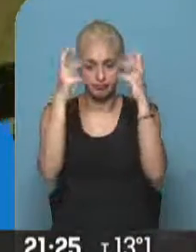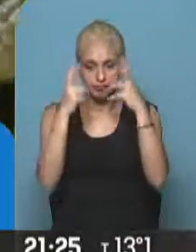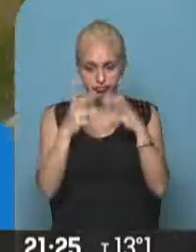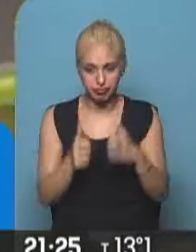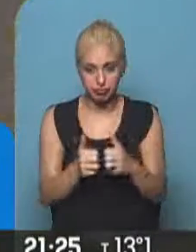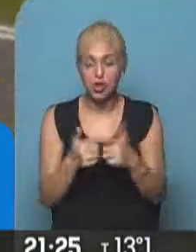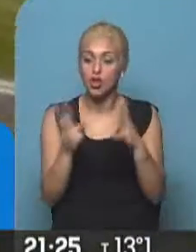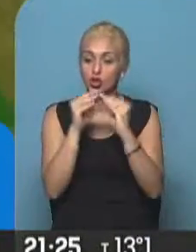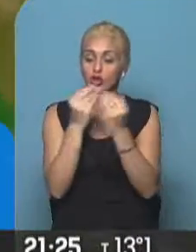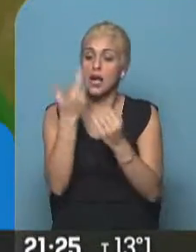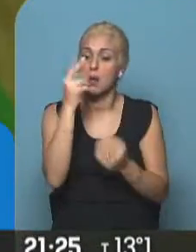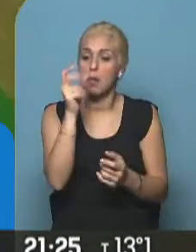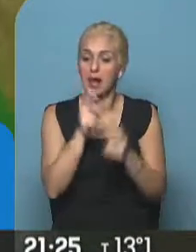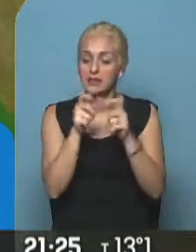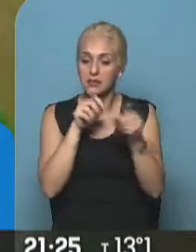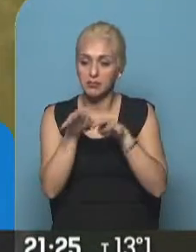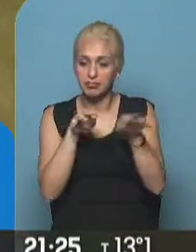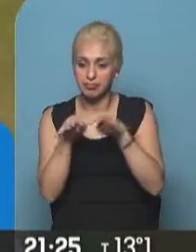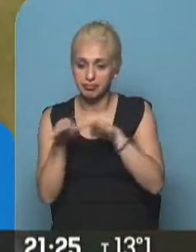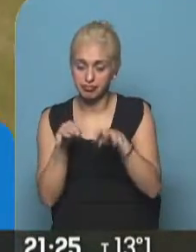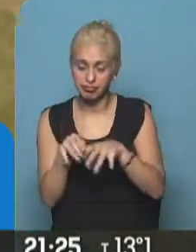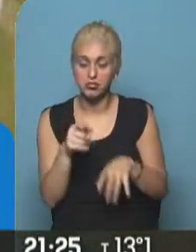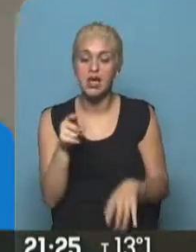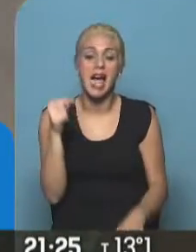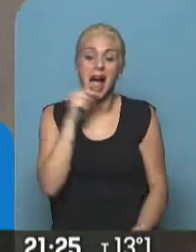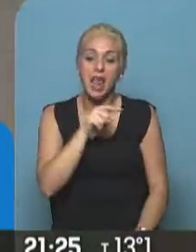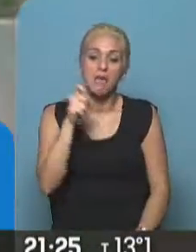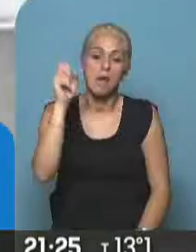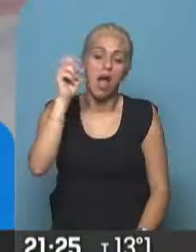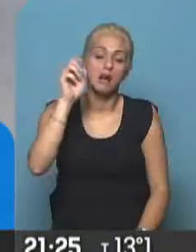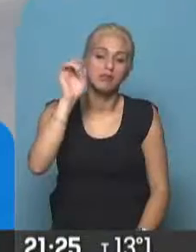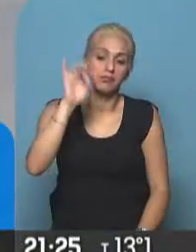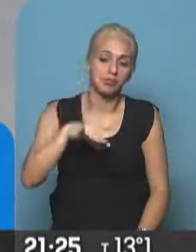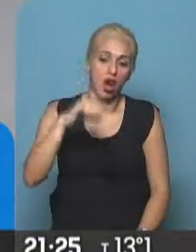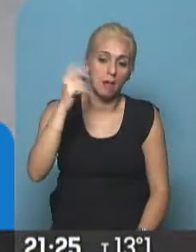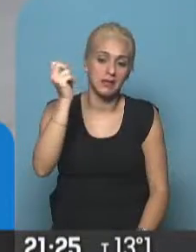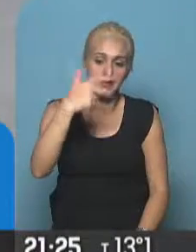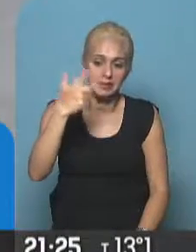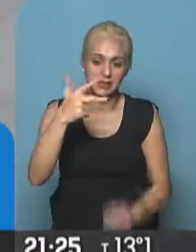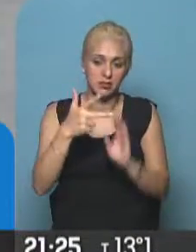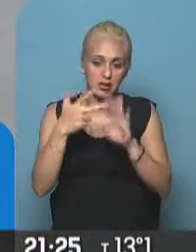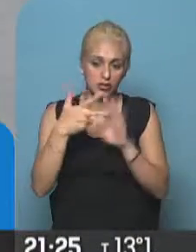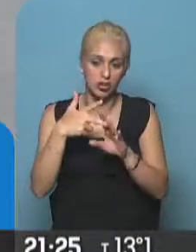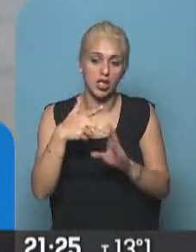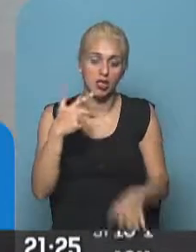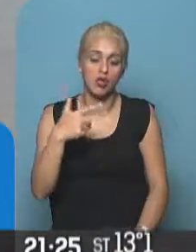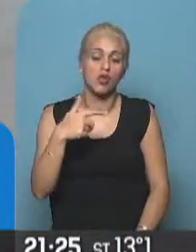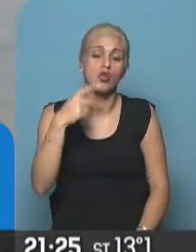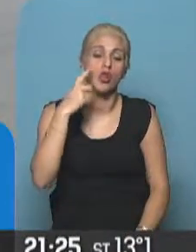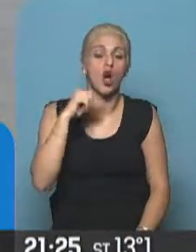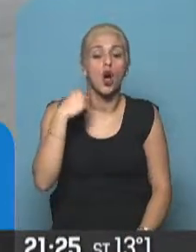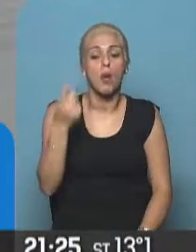campeonato, en el que el alemán Sebastian Vettel solo pudo ser tercero. Y en consecuencia Hamilton, triple campeón